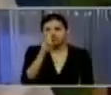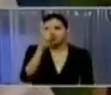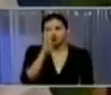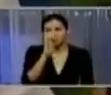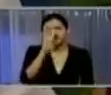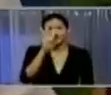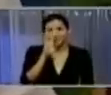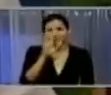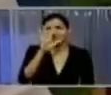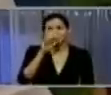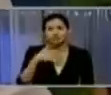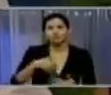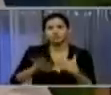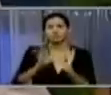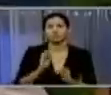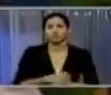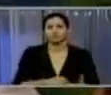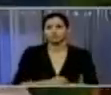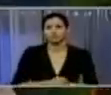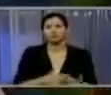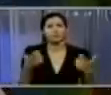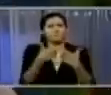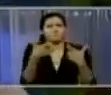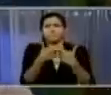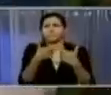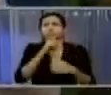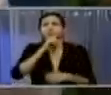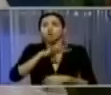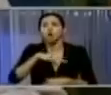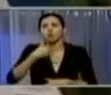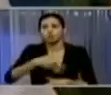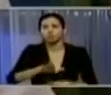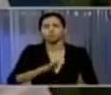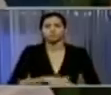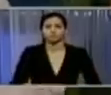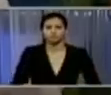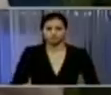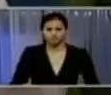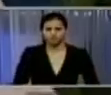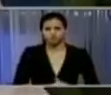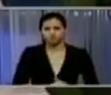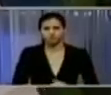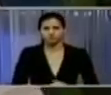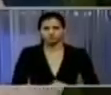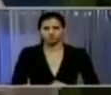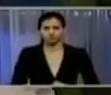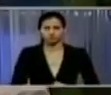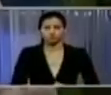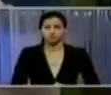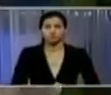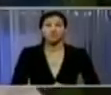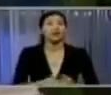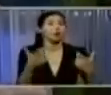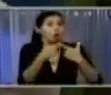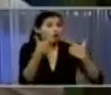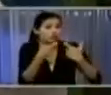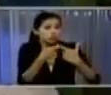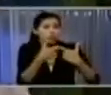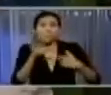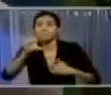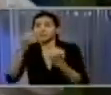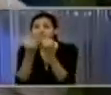2 días. Esto es un conflicto histórico entre Bolívar y Monroe, entre la patria